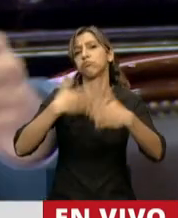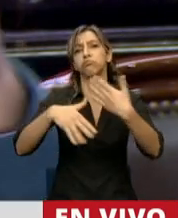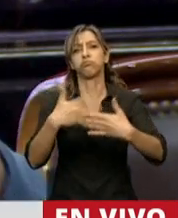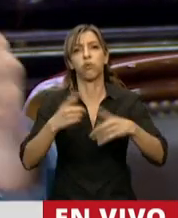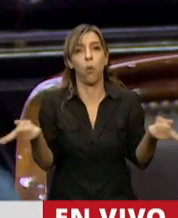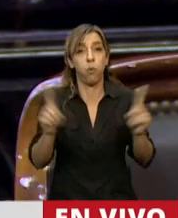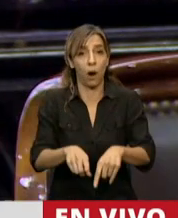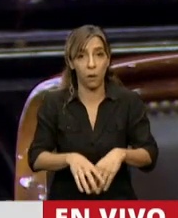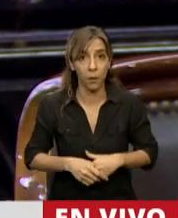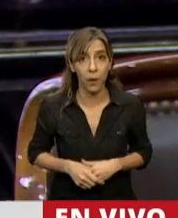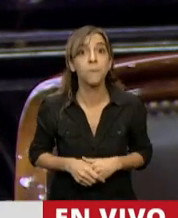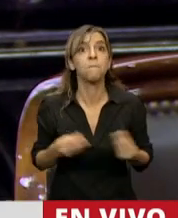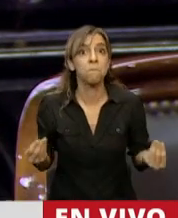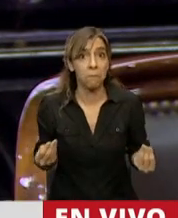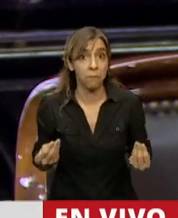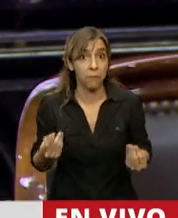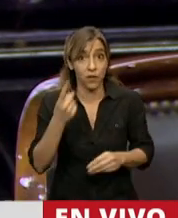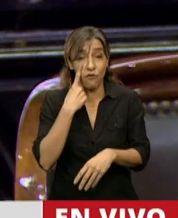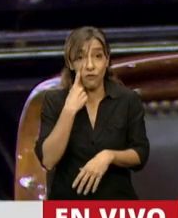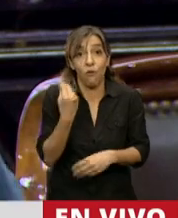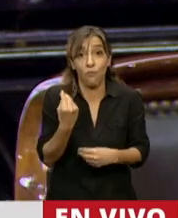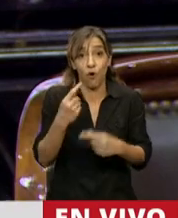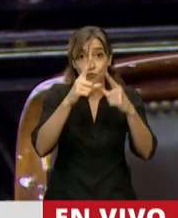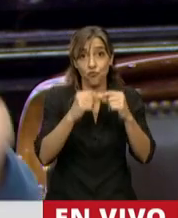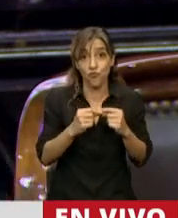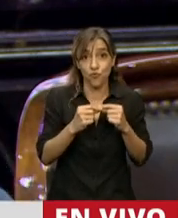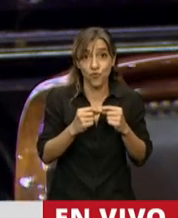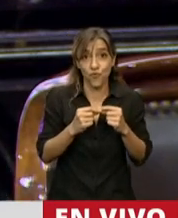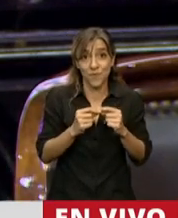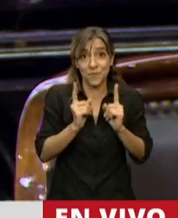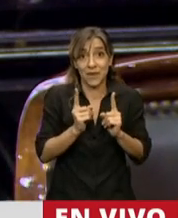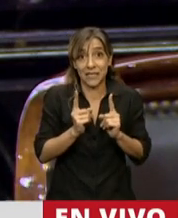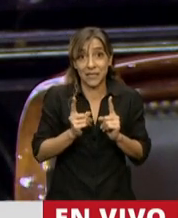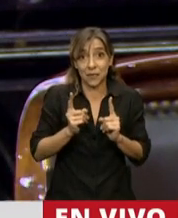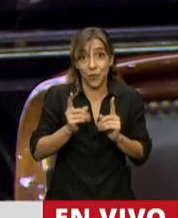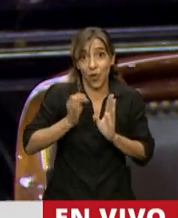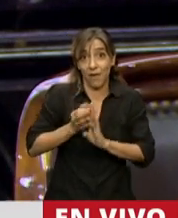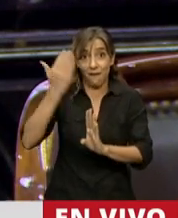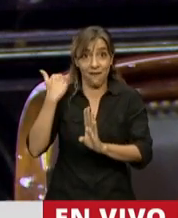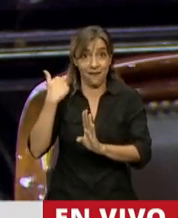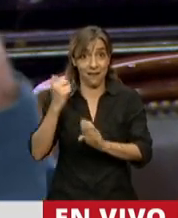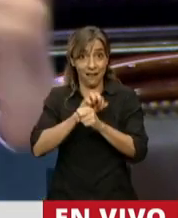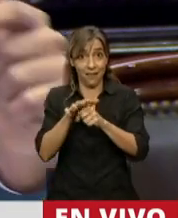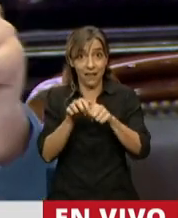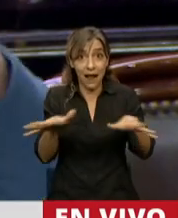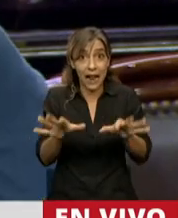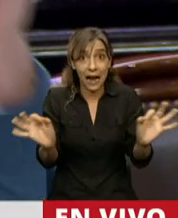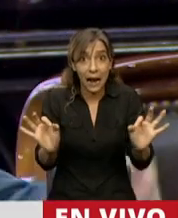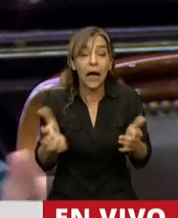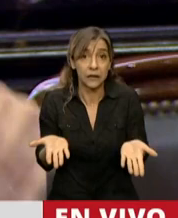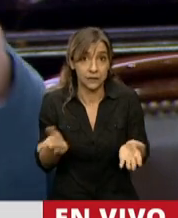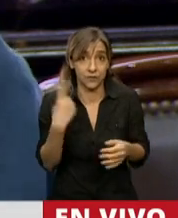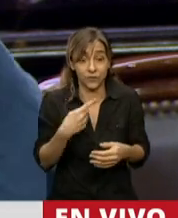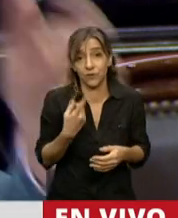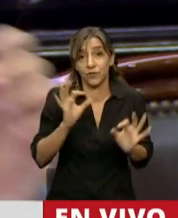previos. Pero los niveles previos a la pandemia, la Argentina de estas cifras que acabo de señalar, de 35% de